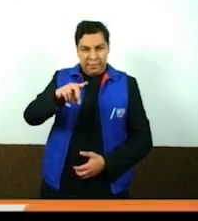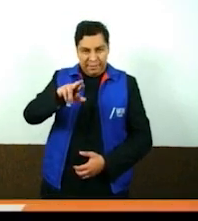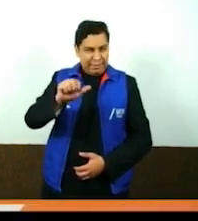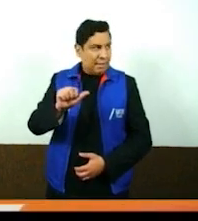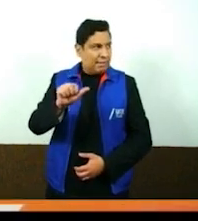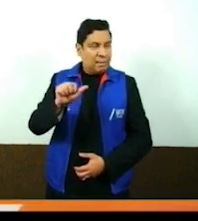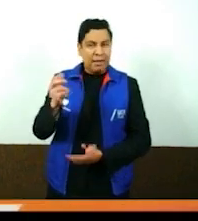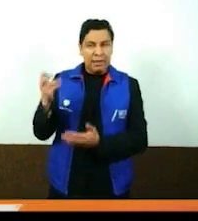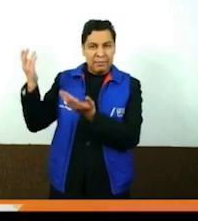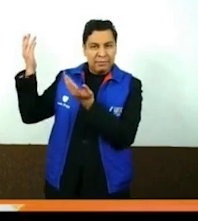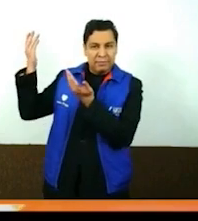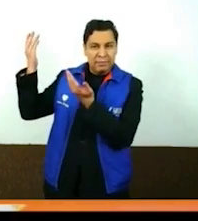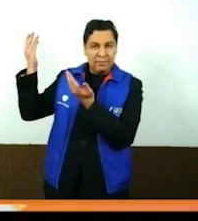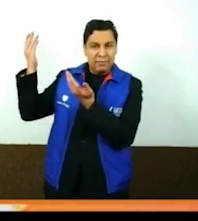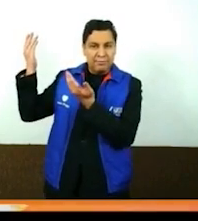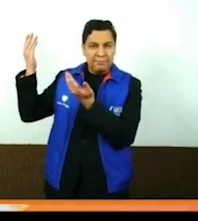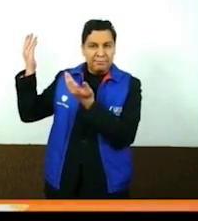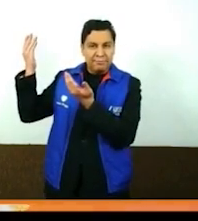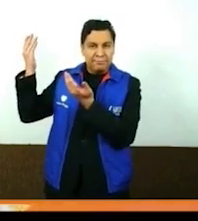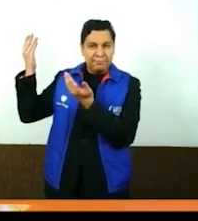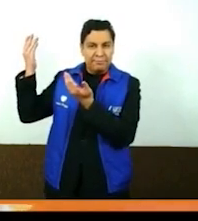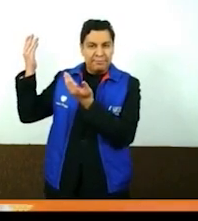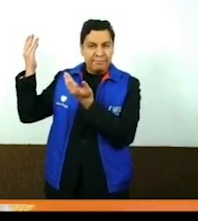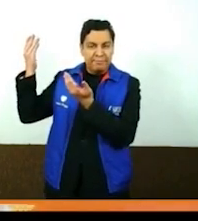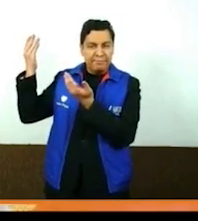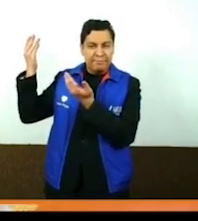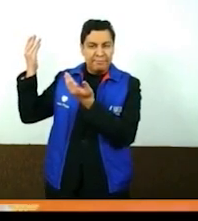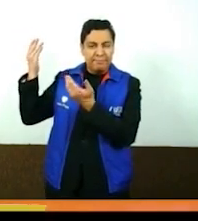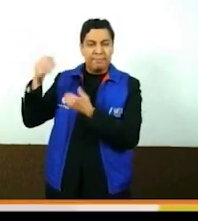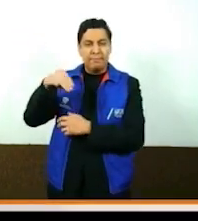Sandra Luz Budar.